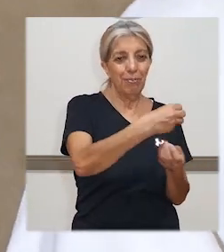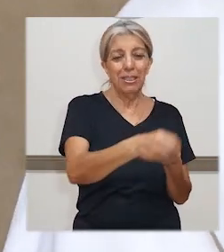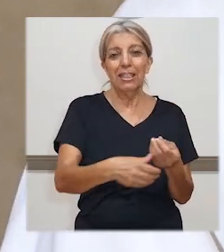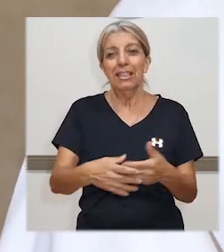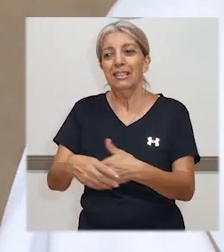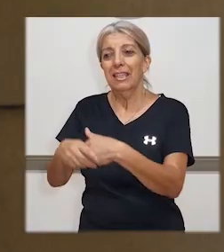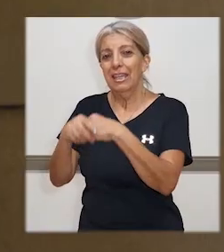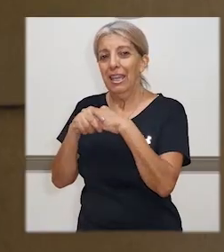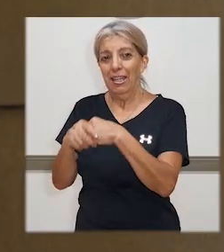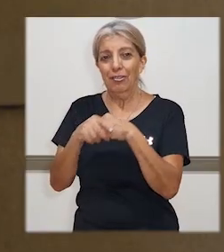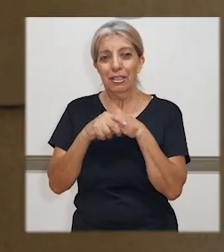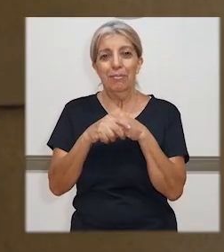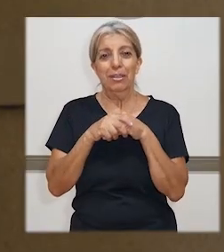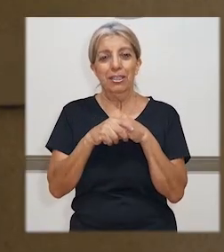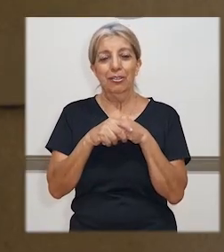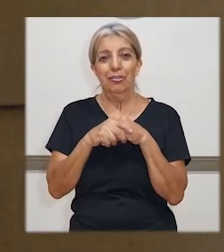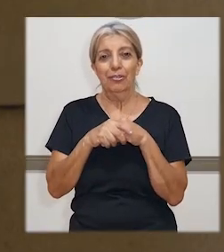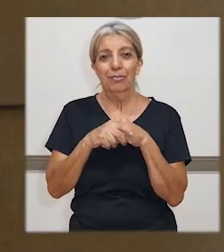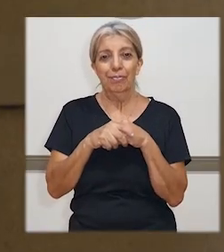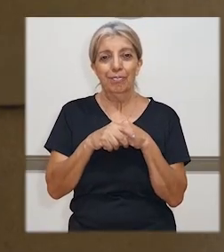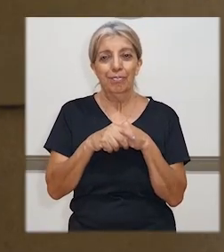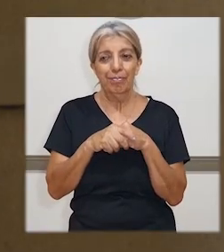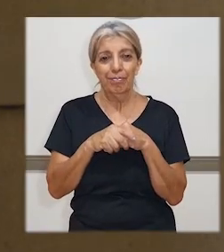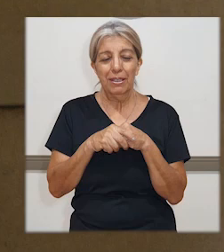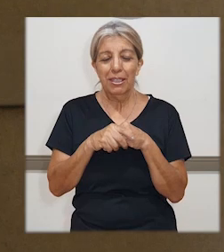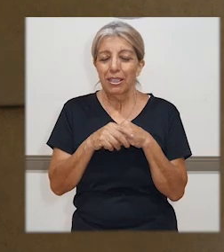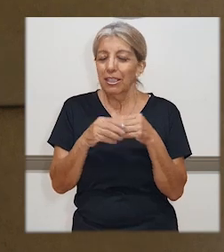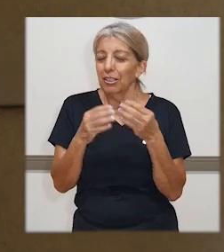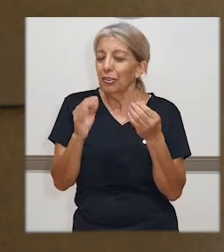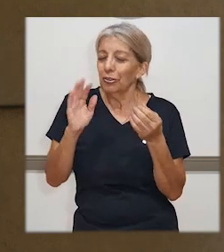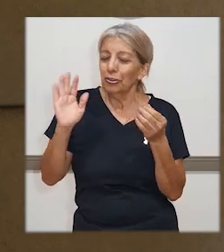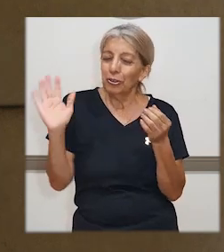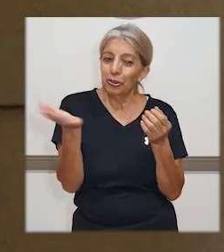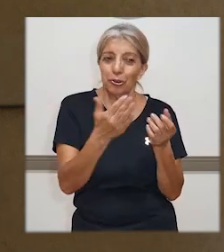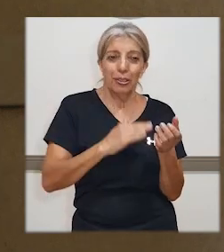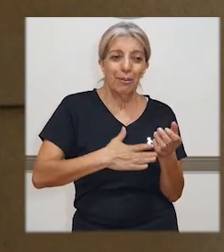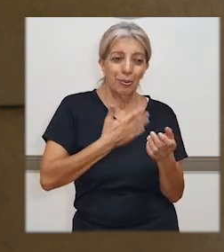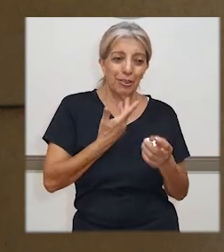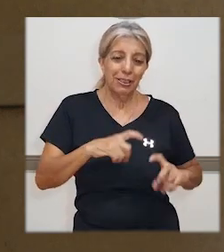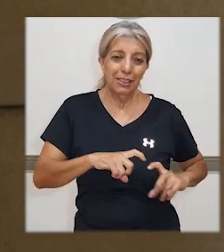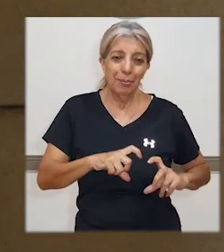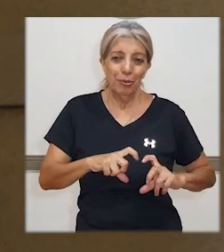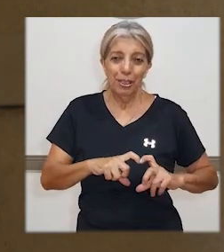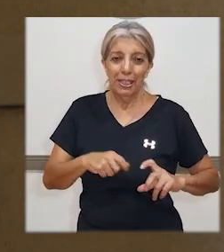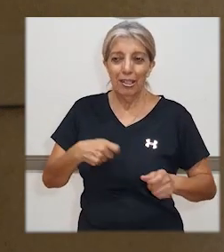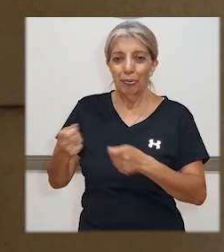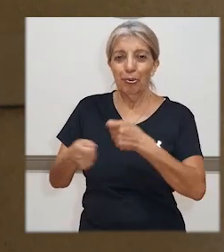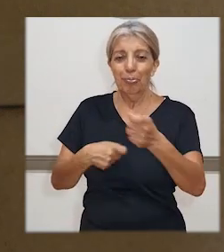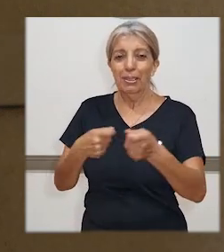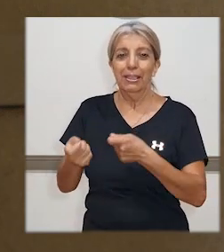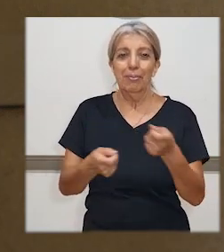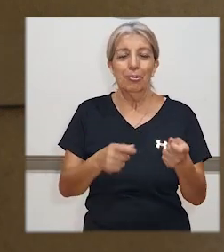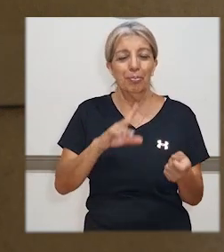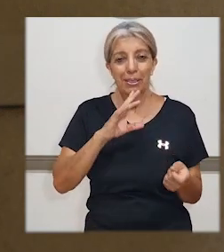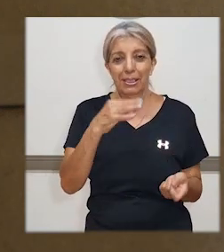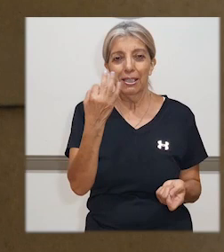formar familias, que las hagan crecer, que las ensanchen por el amor, por la educación, que puedan formar y que